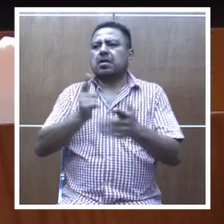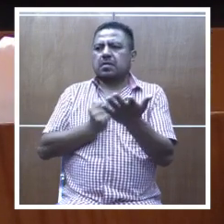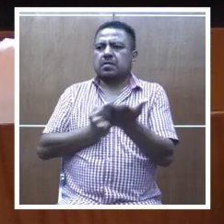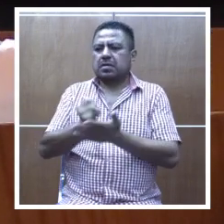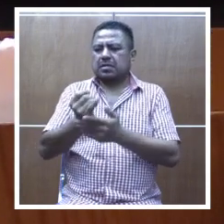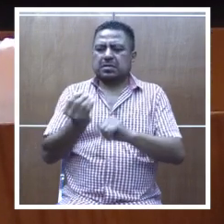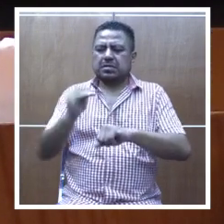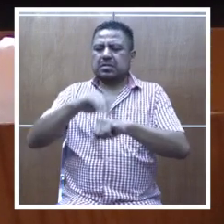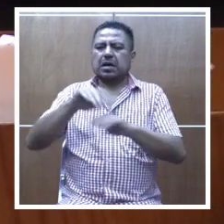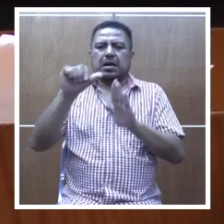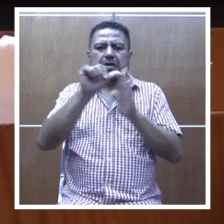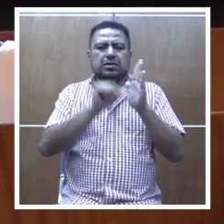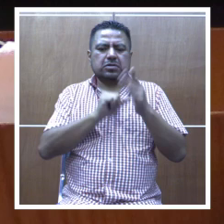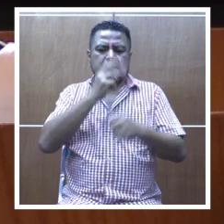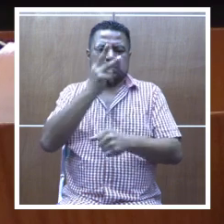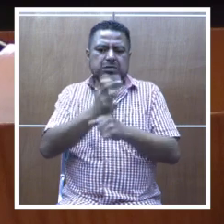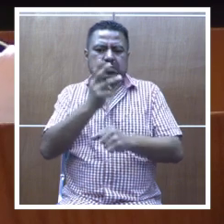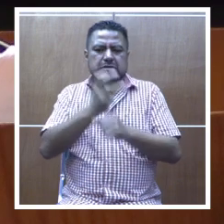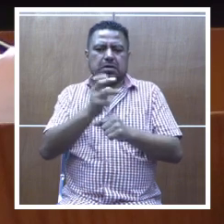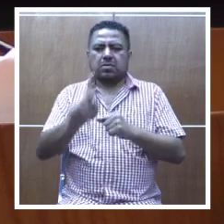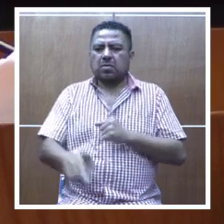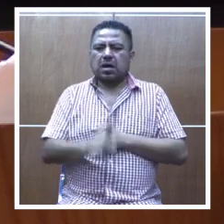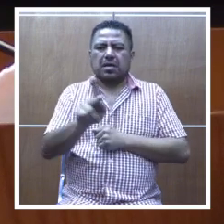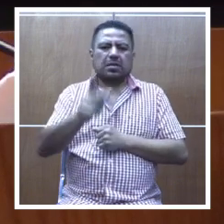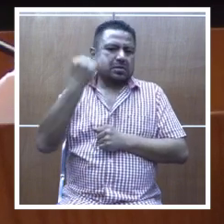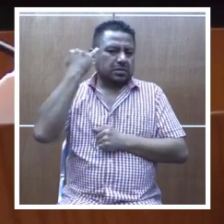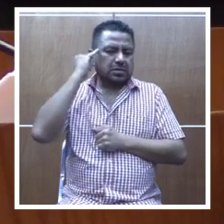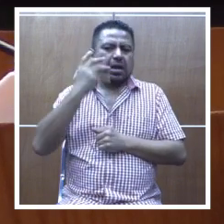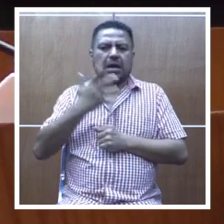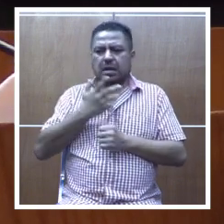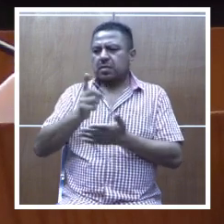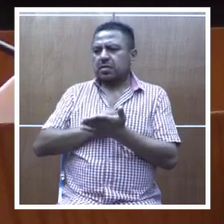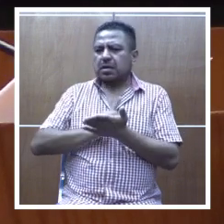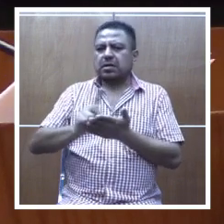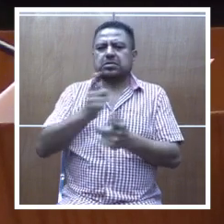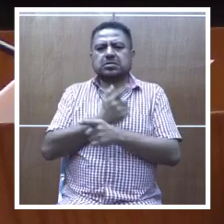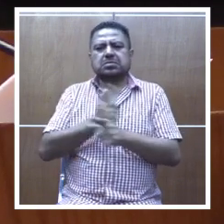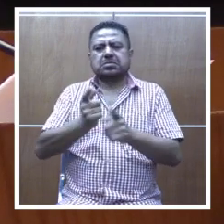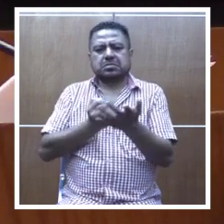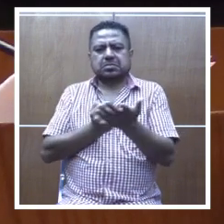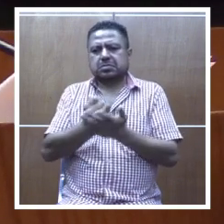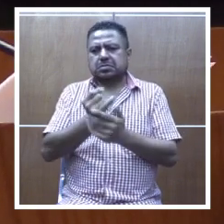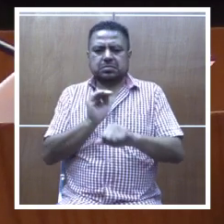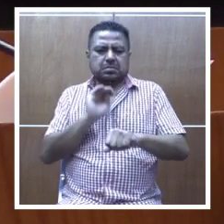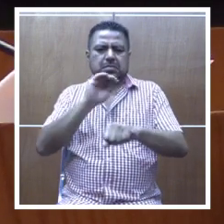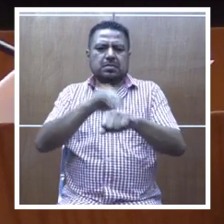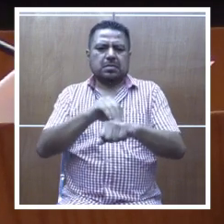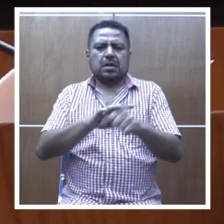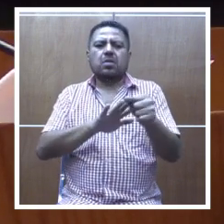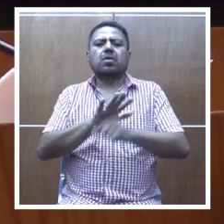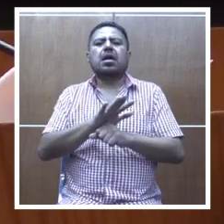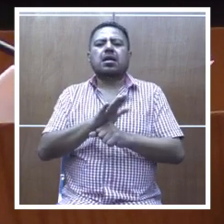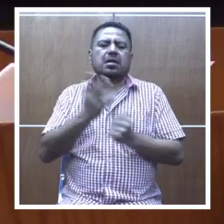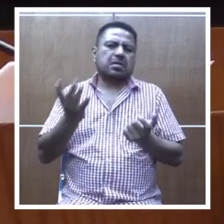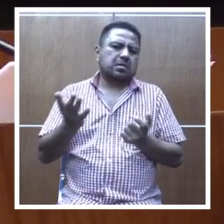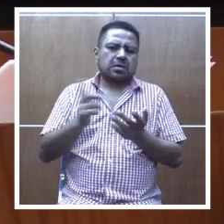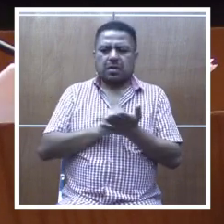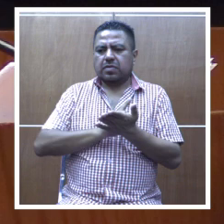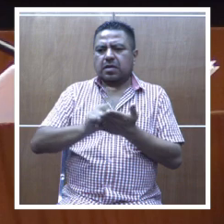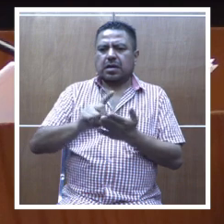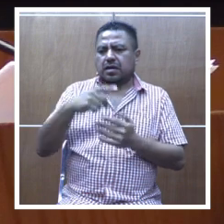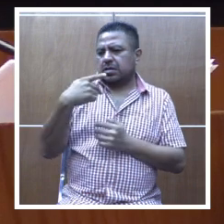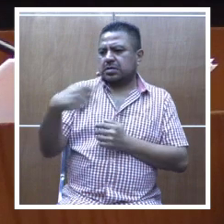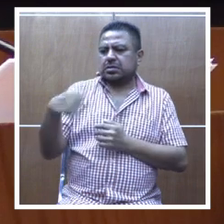que menciona en su artículo 3º. Los pueblos indígenas tienen derecho a la libre determinación en virtud de que es un